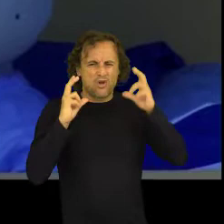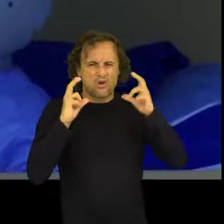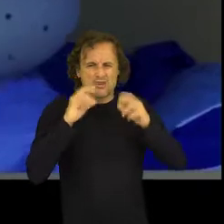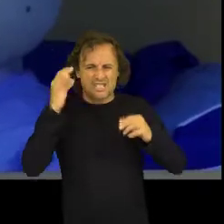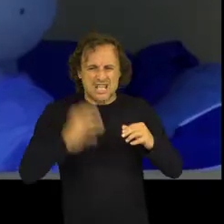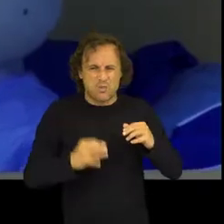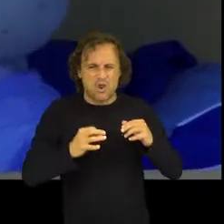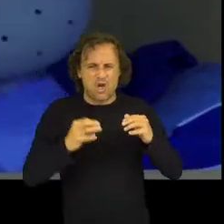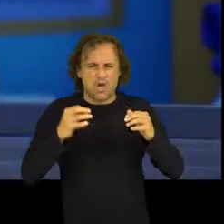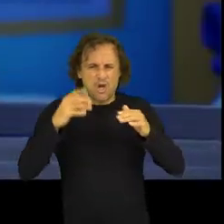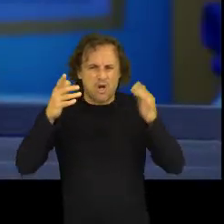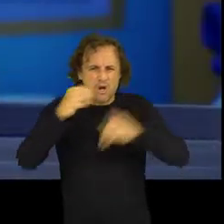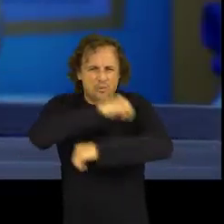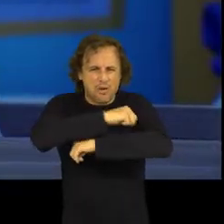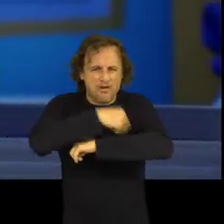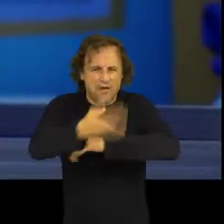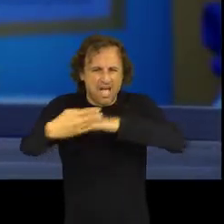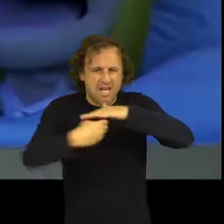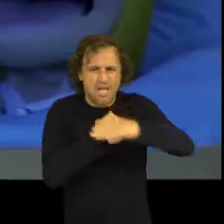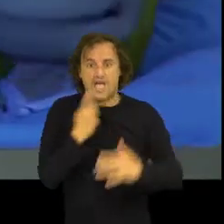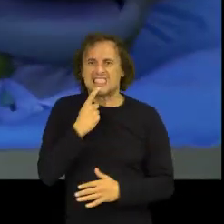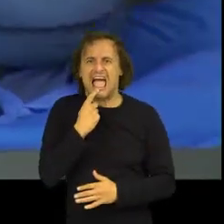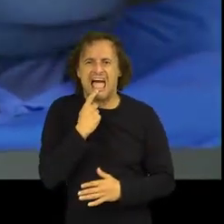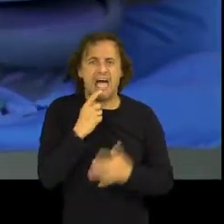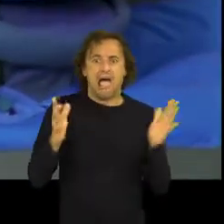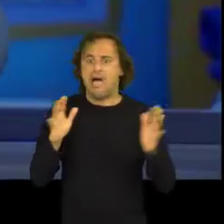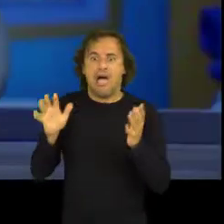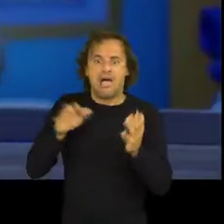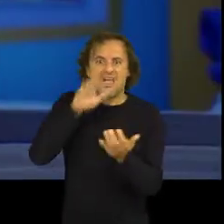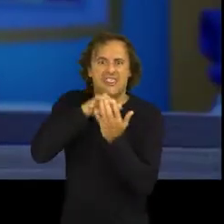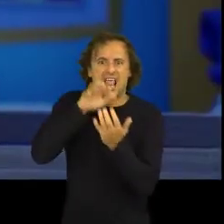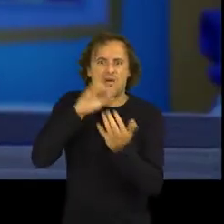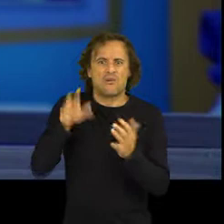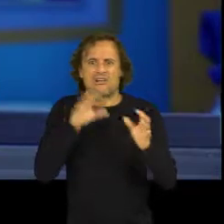Entrou polo balcón, seguro. ¡Oh, dinosauro!